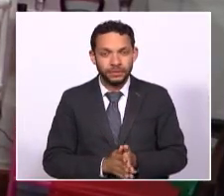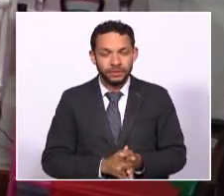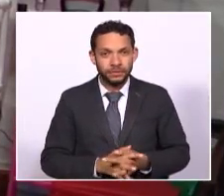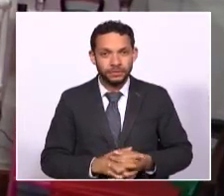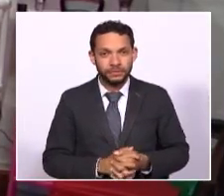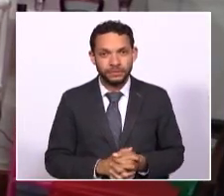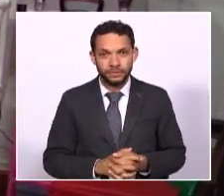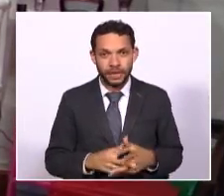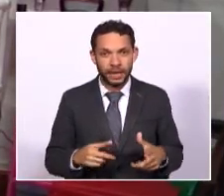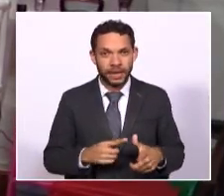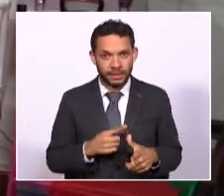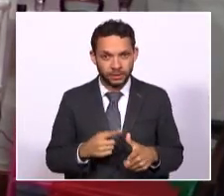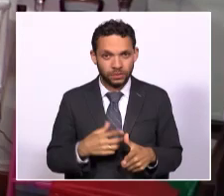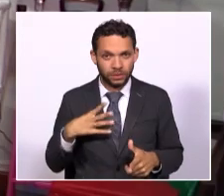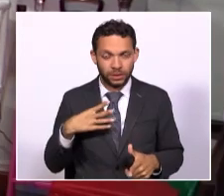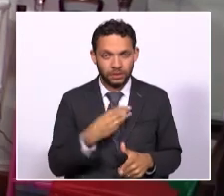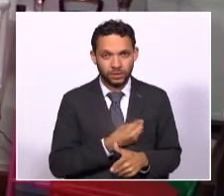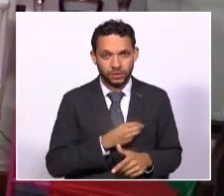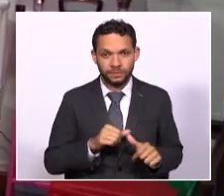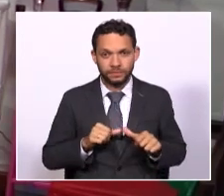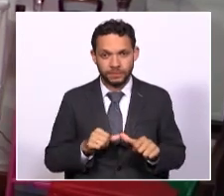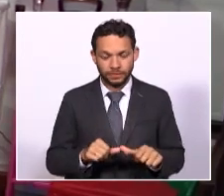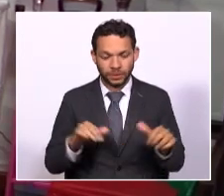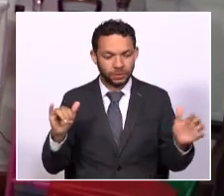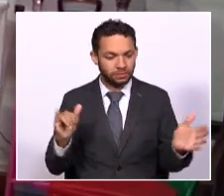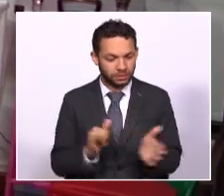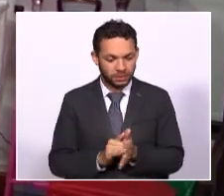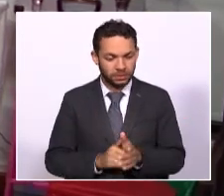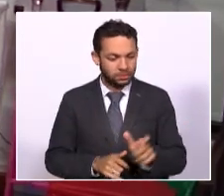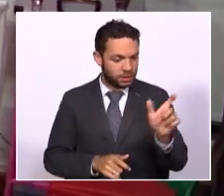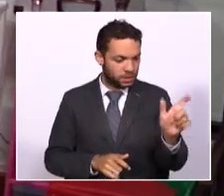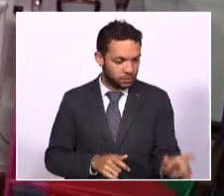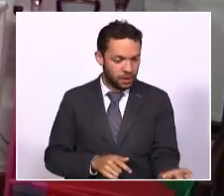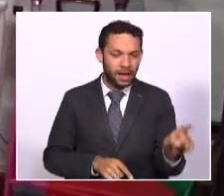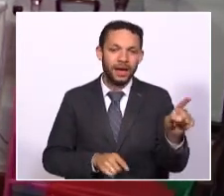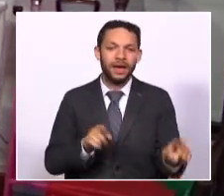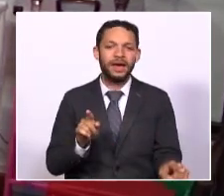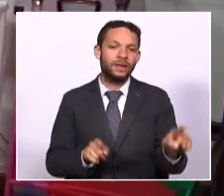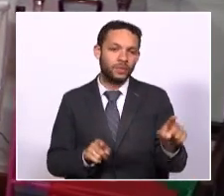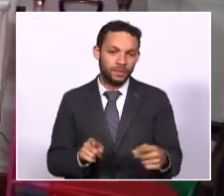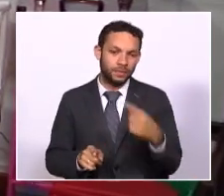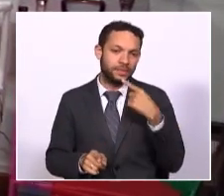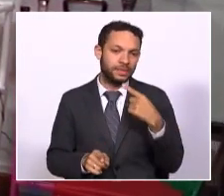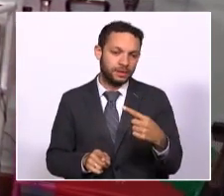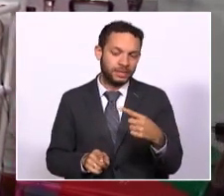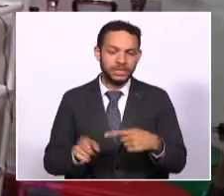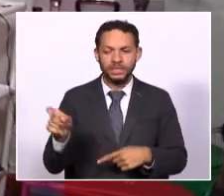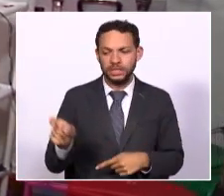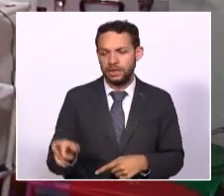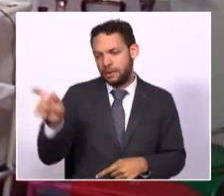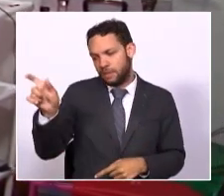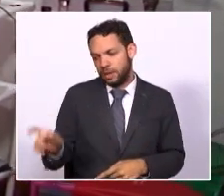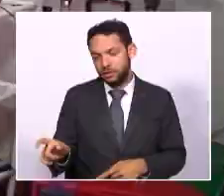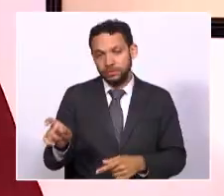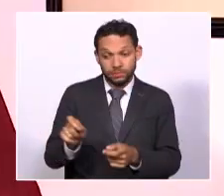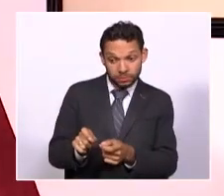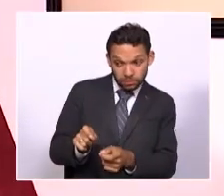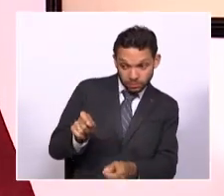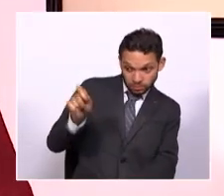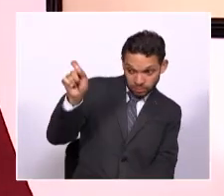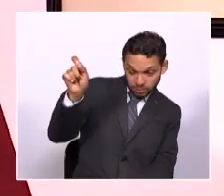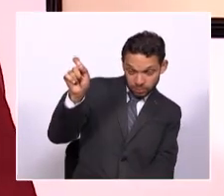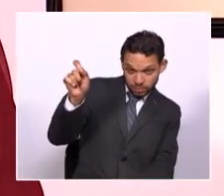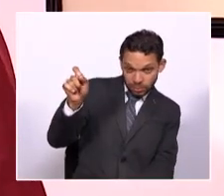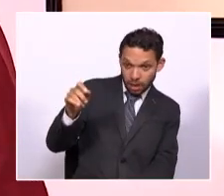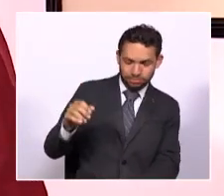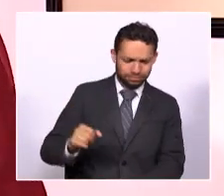Entonces, lo primero es posicionarse bien frente al paciente. Hay personas que dicen, es que para poderlo hacer la persona tiene que ser alta, tiene que ser grande, tiene